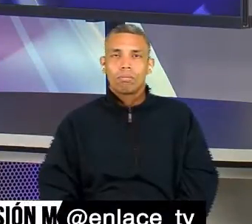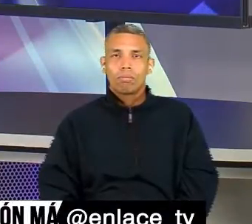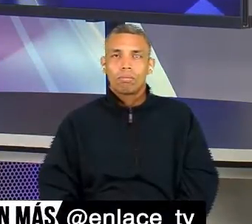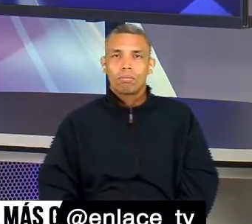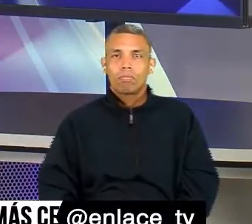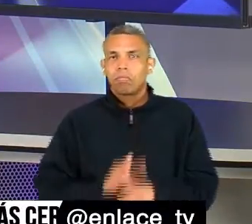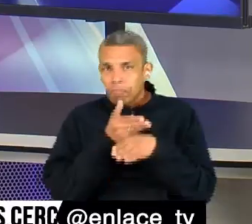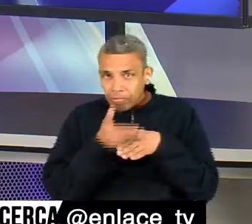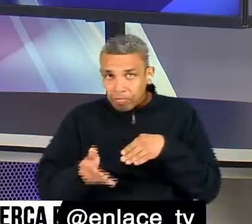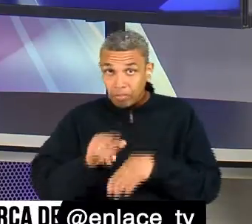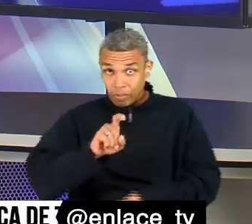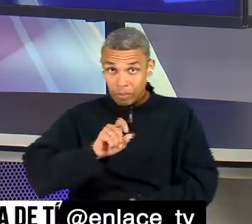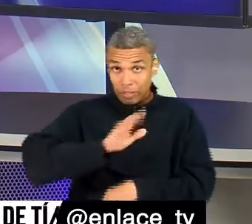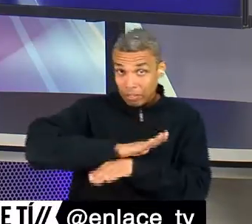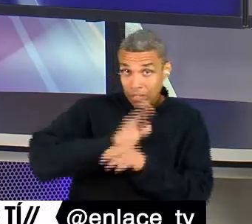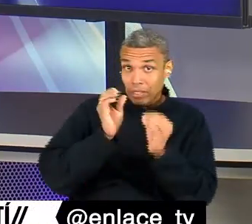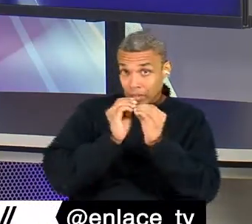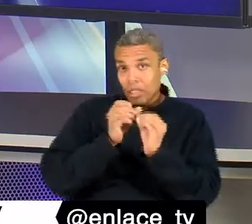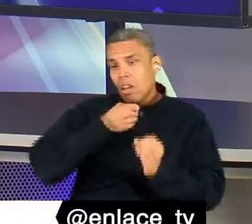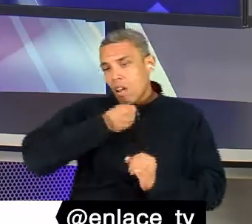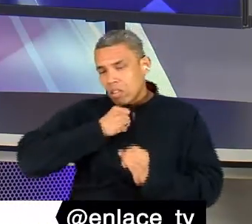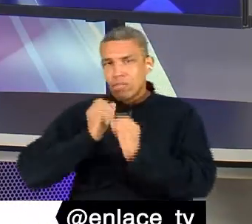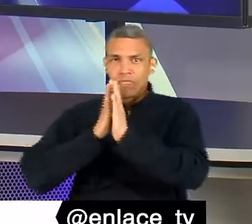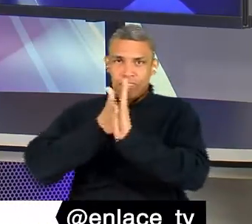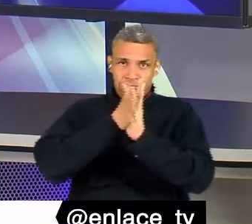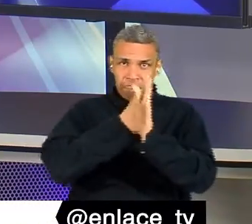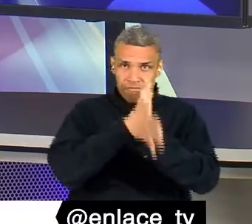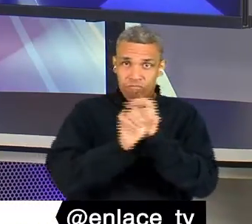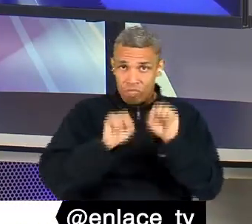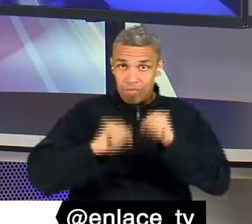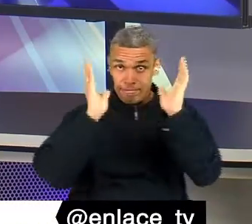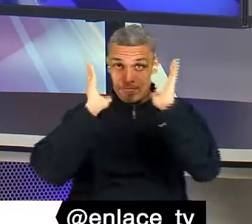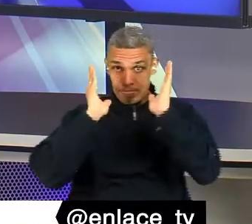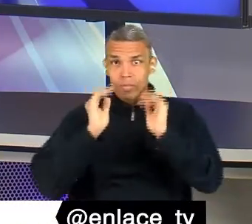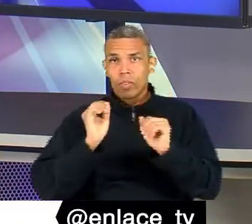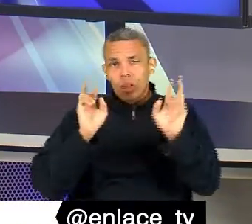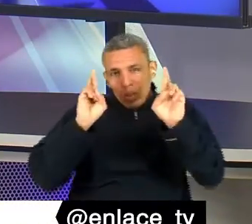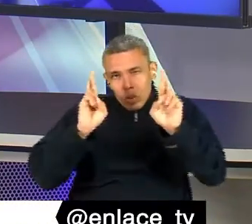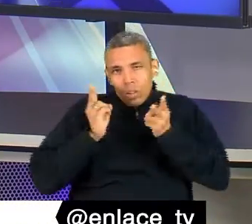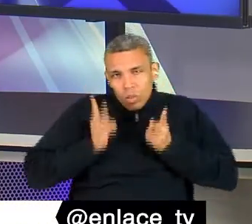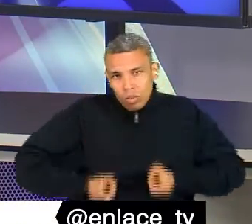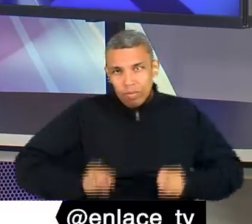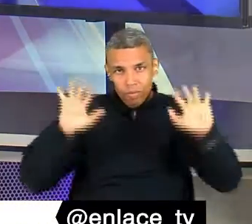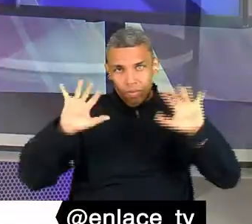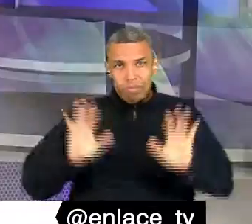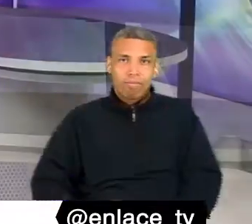6:00 de la tarde con más de Enlace Noticias, lo que usted quiere ver. Les deseo una feliz tarde.